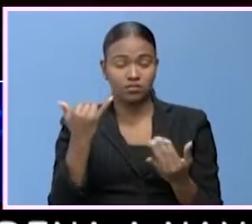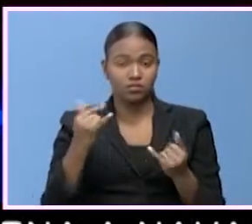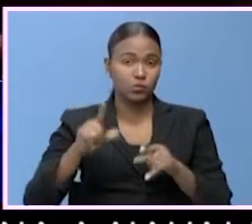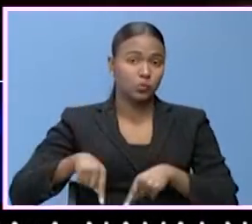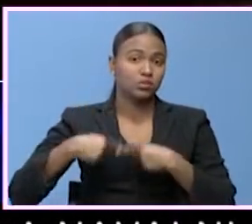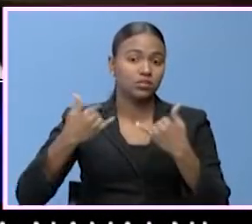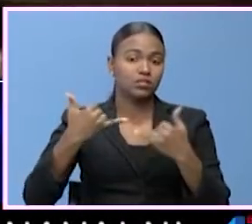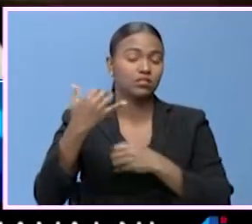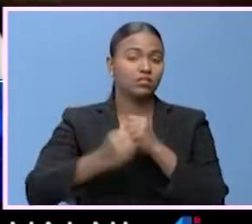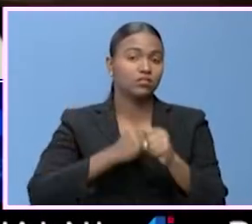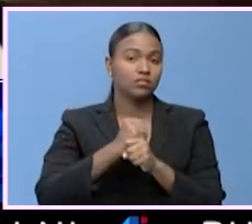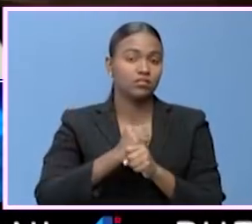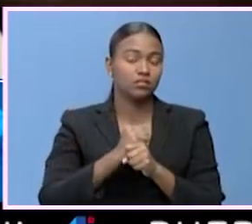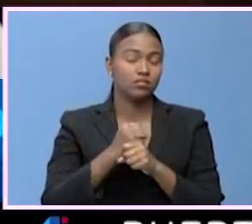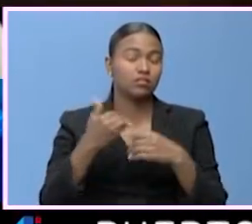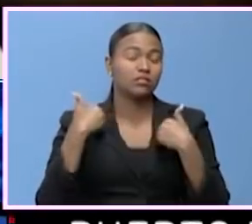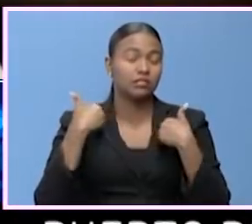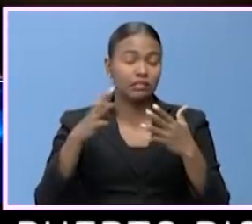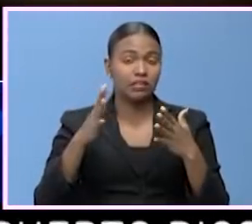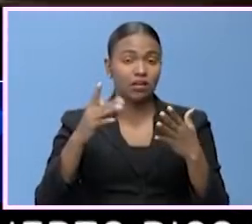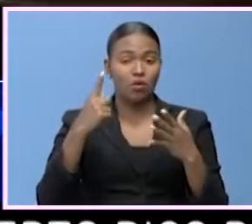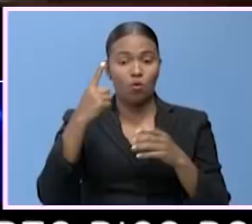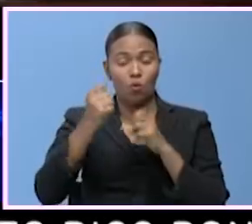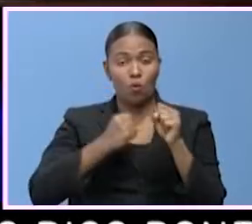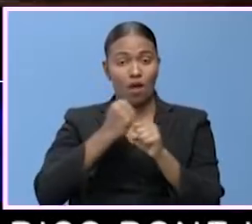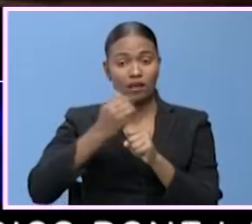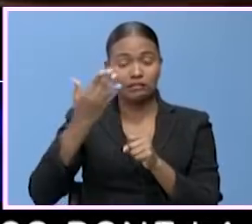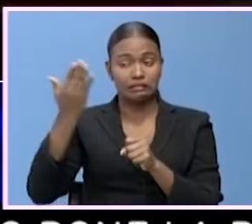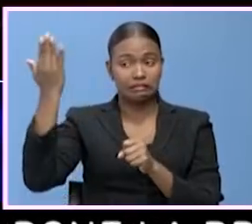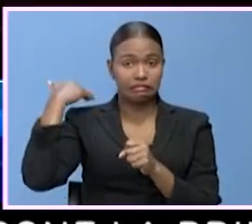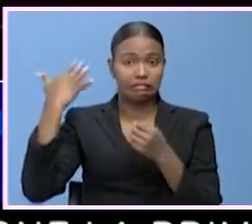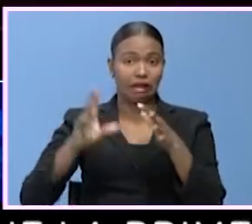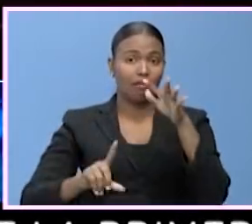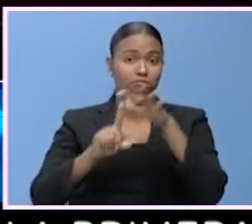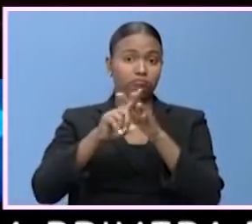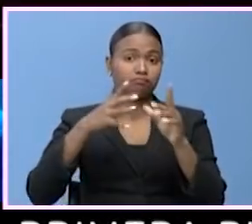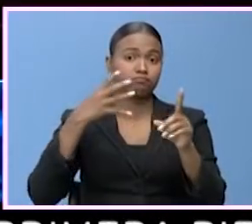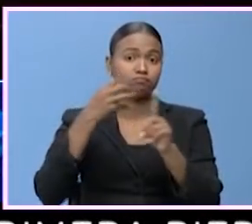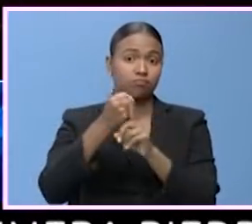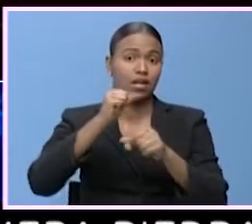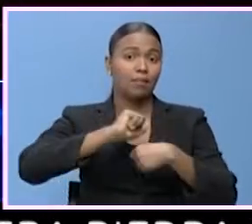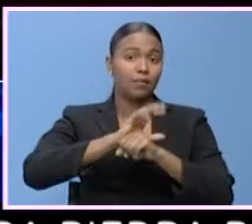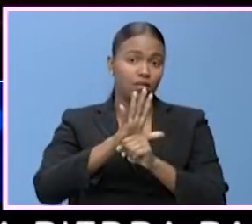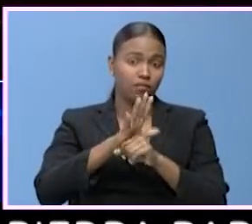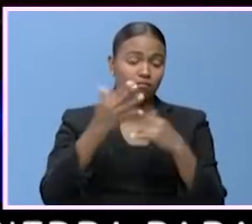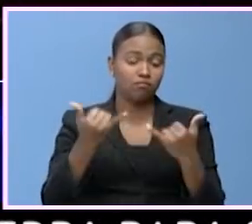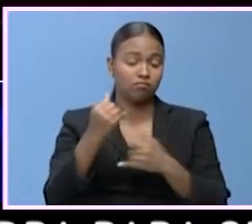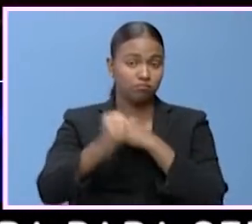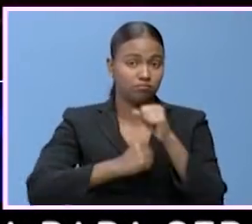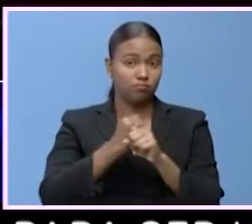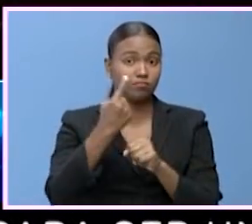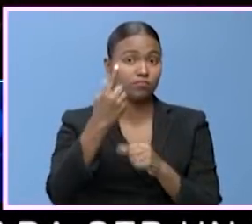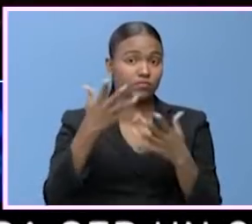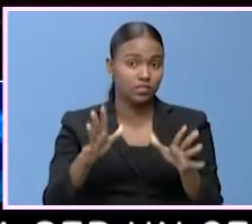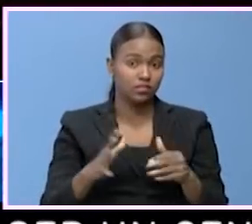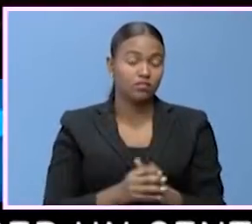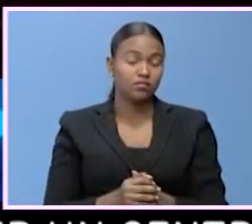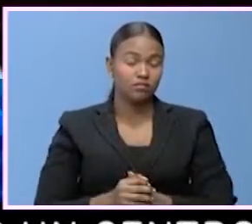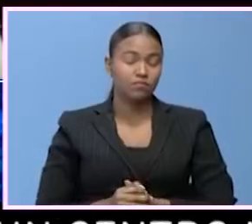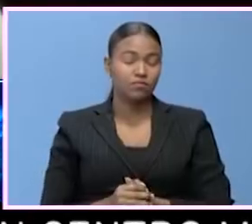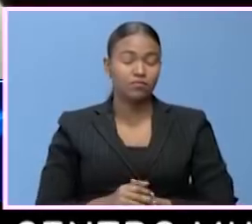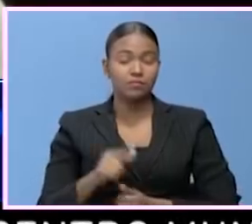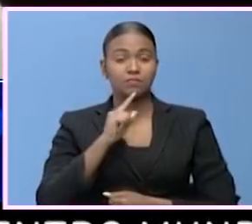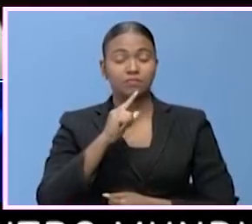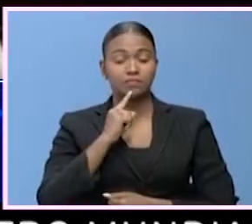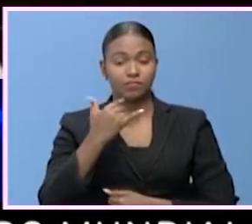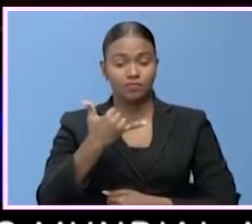durante este año. Ya hemos cumplido un año de pandemia, durante este año, que ha sido